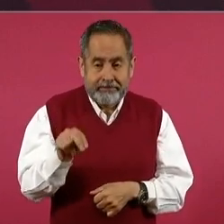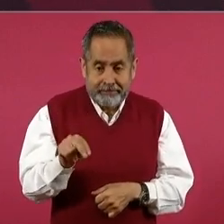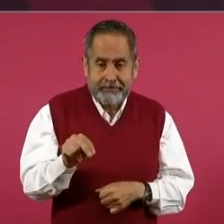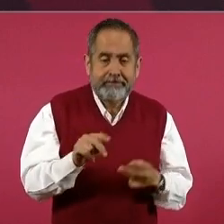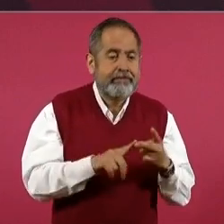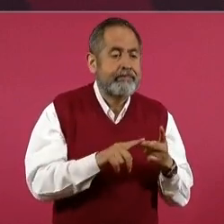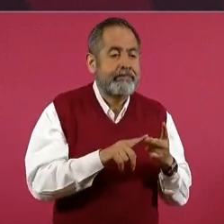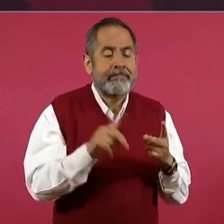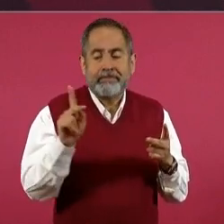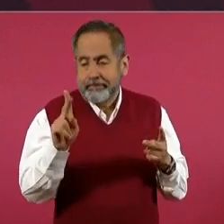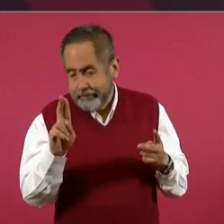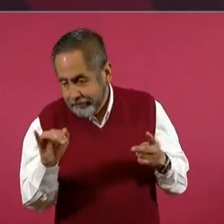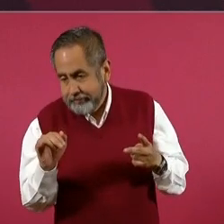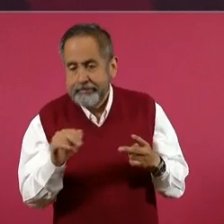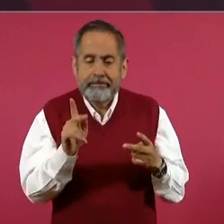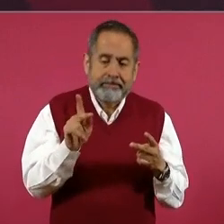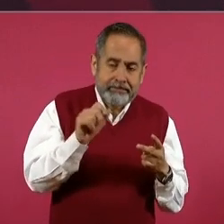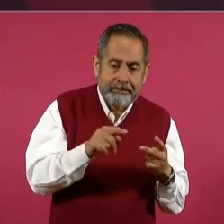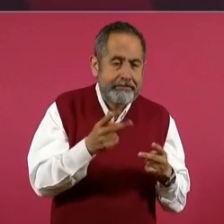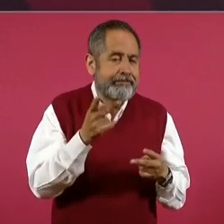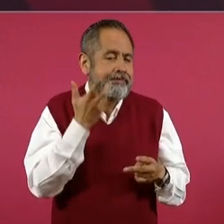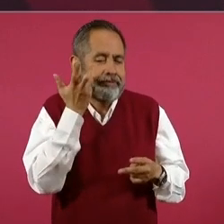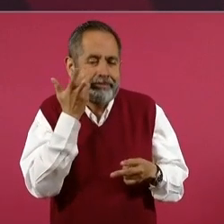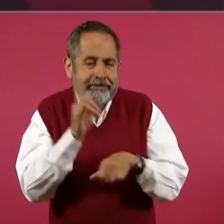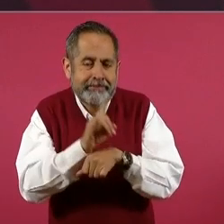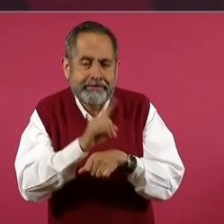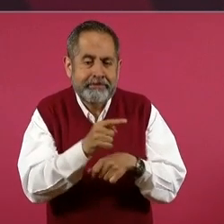electoralmente, PRI-PAN,